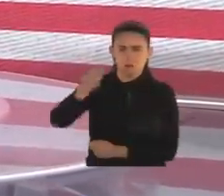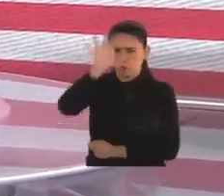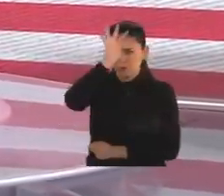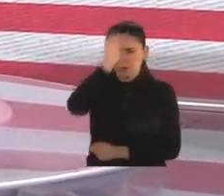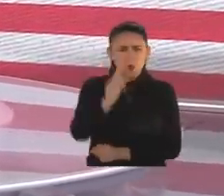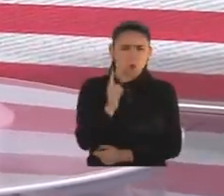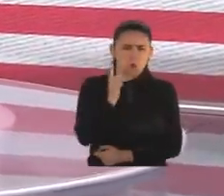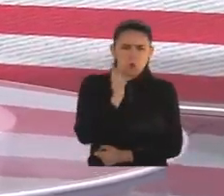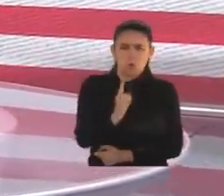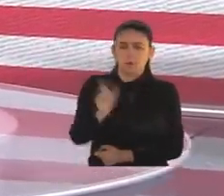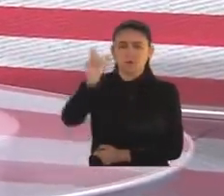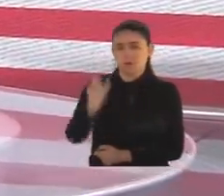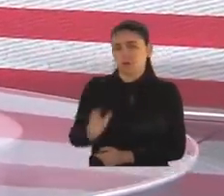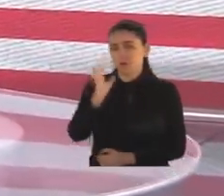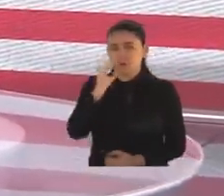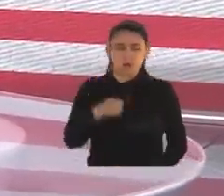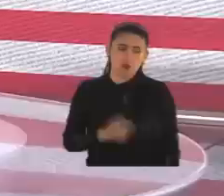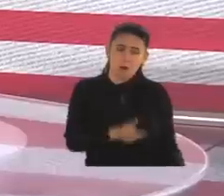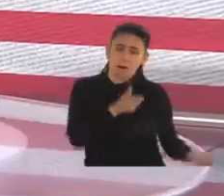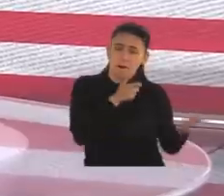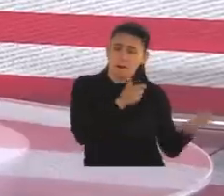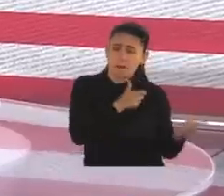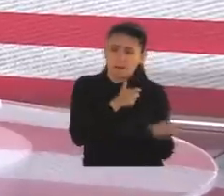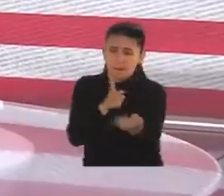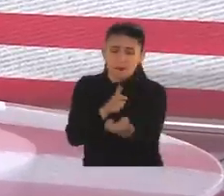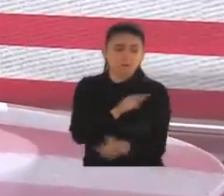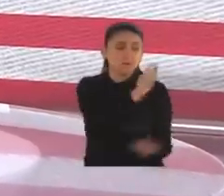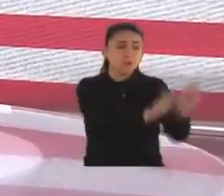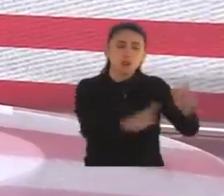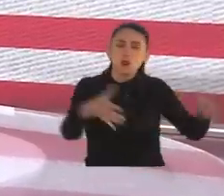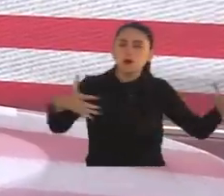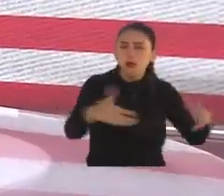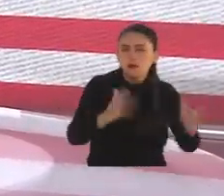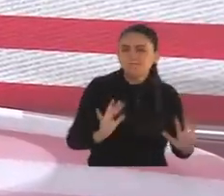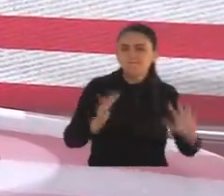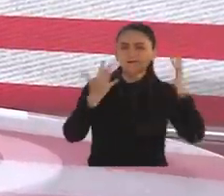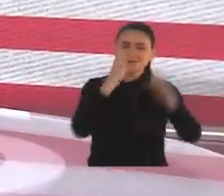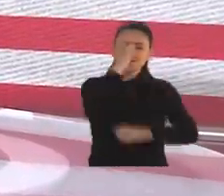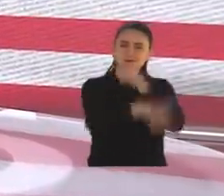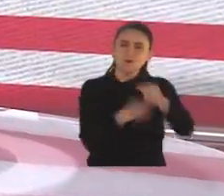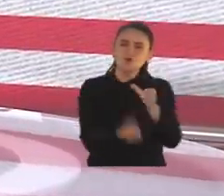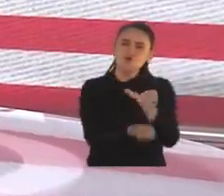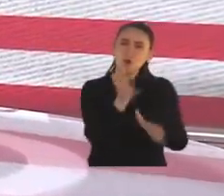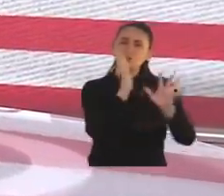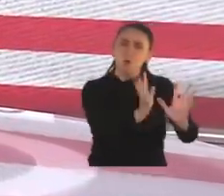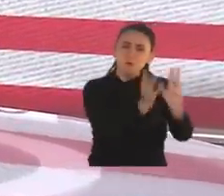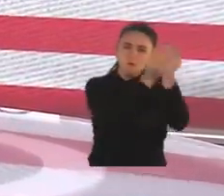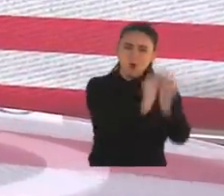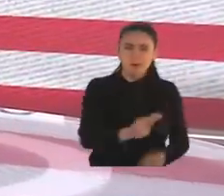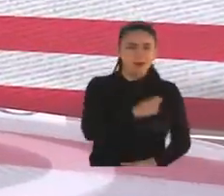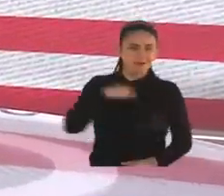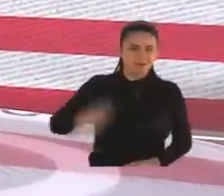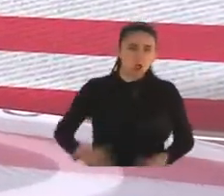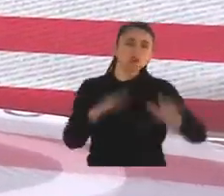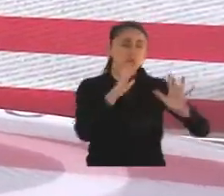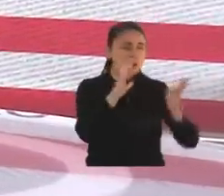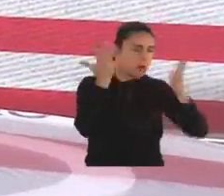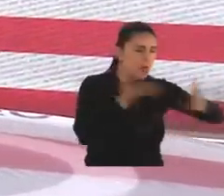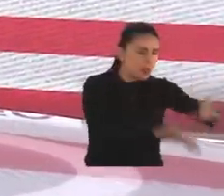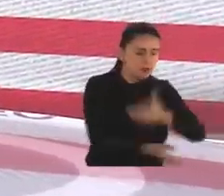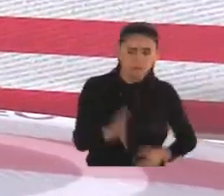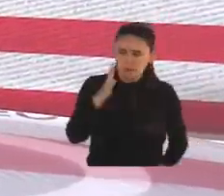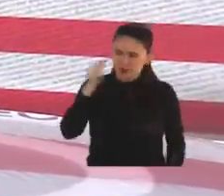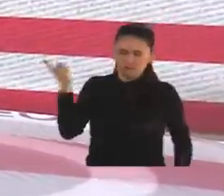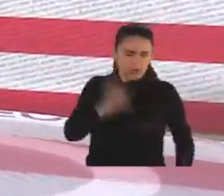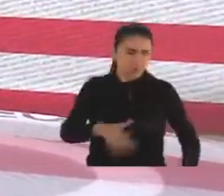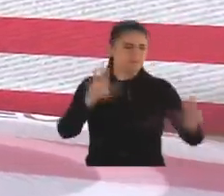un impresionante tiroteo. Las víctimas estaban celebrando el Año Nuevo Chino y ya hay una recompensa para dar con los responsables